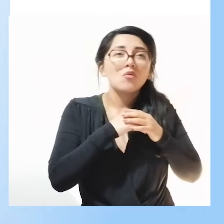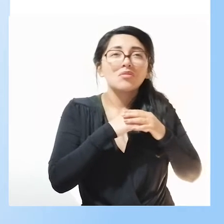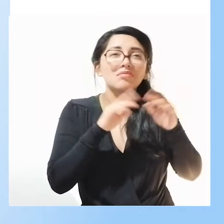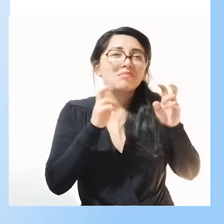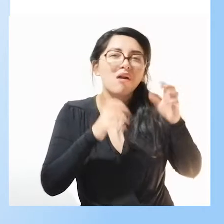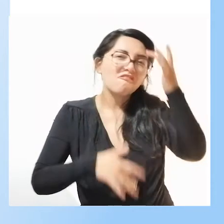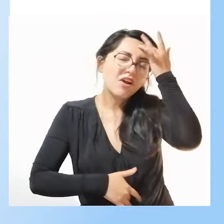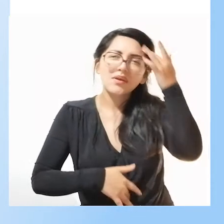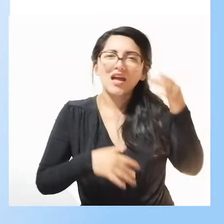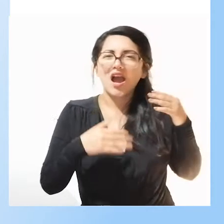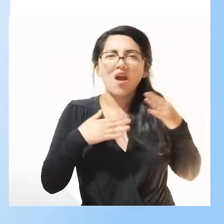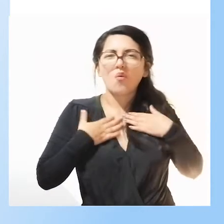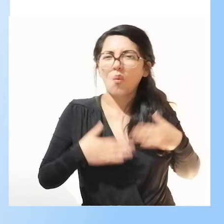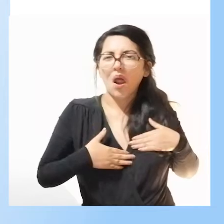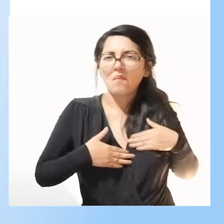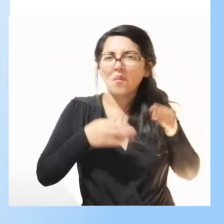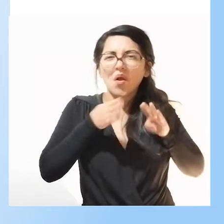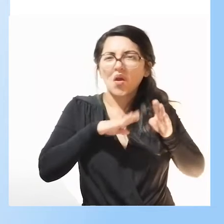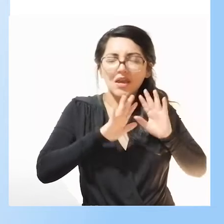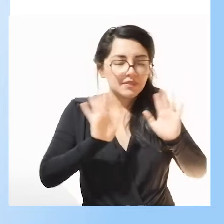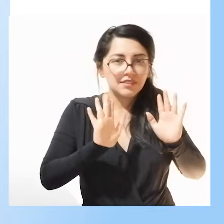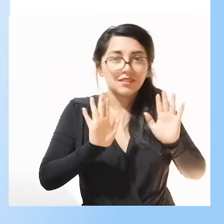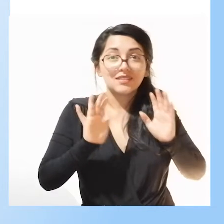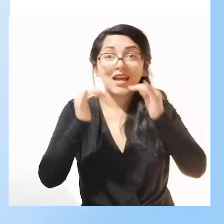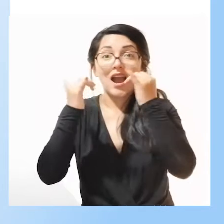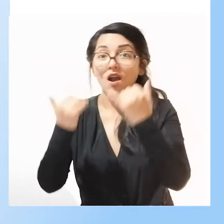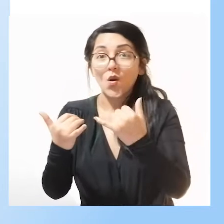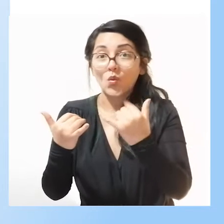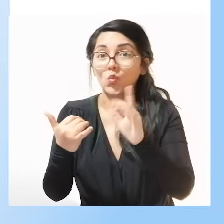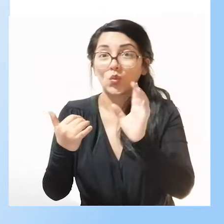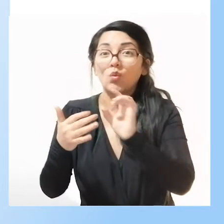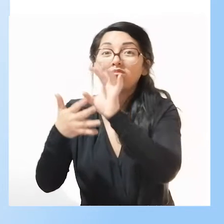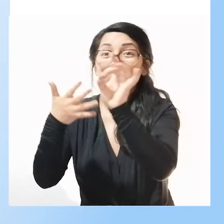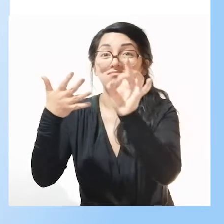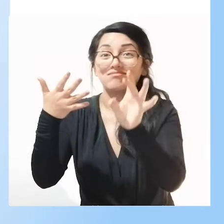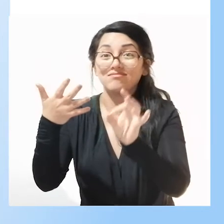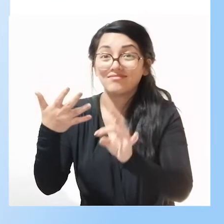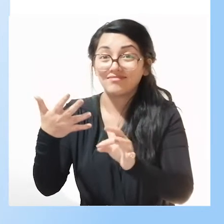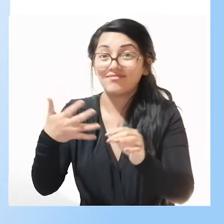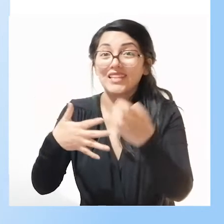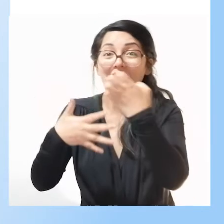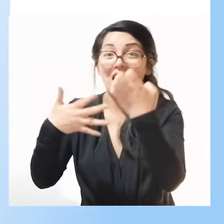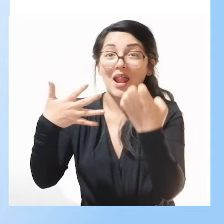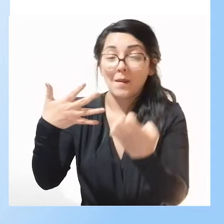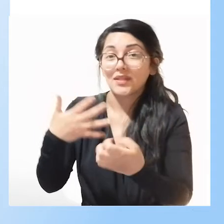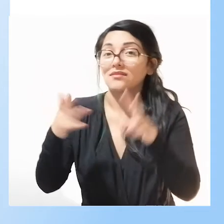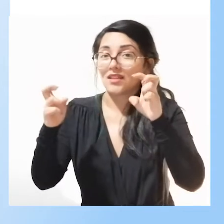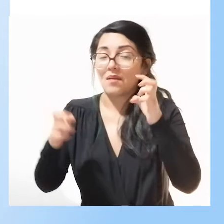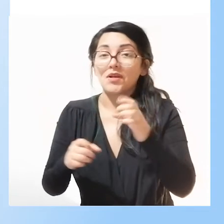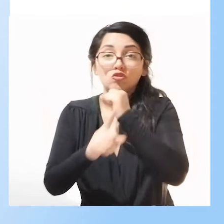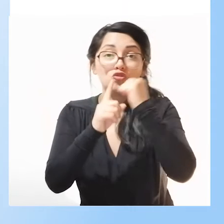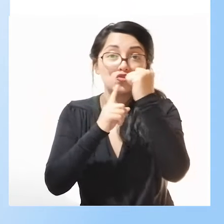una causa biológica a un modelo multifactorial donde se integran factores también sociales y emocionales.